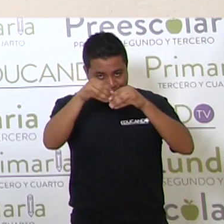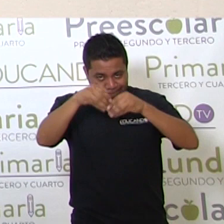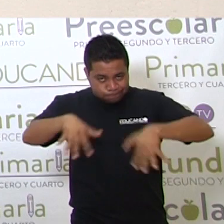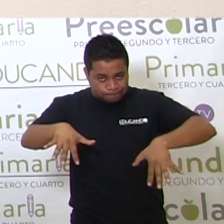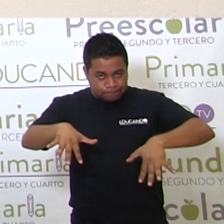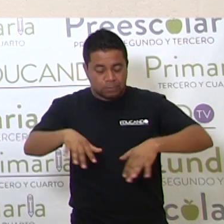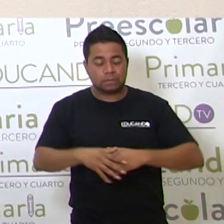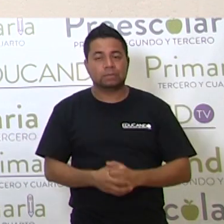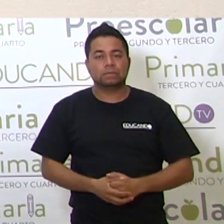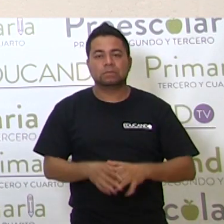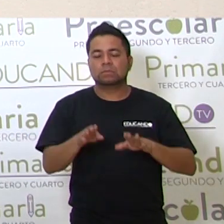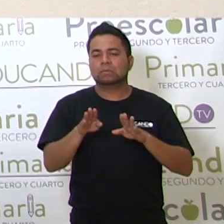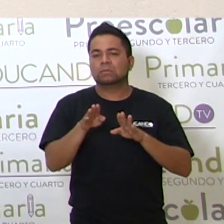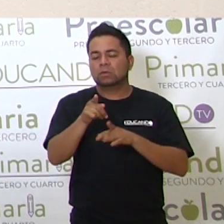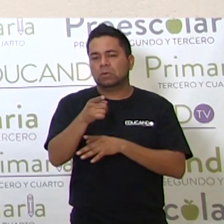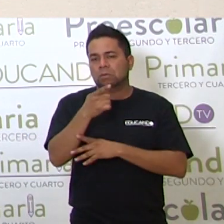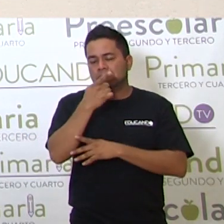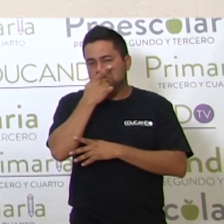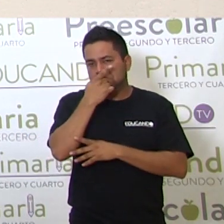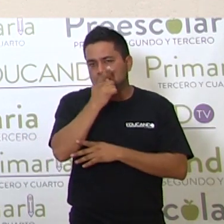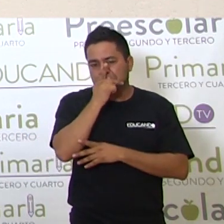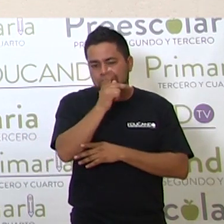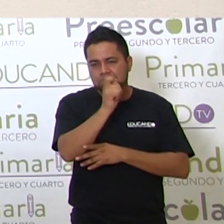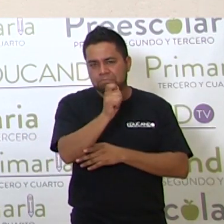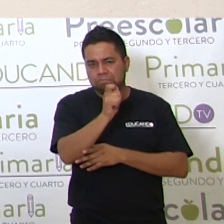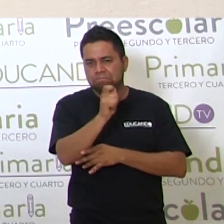¿Cómo definirían un mapa conceptual?